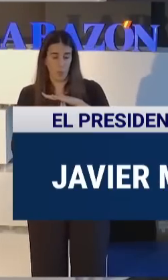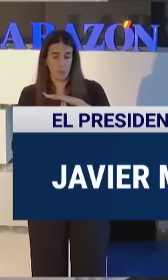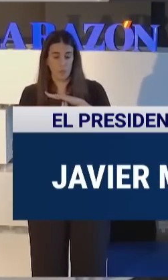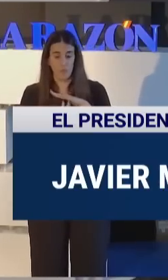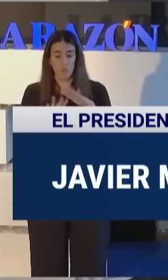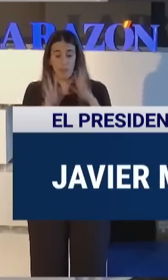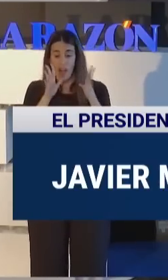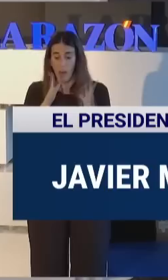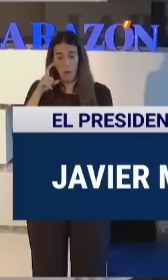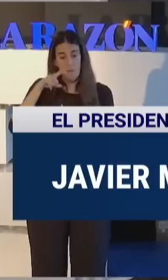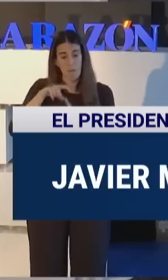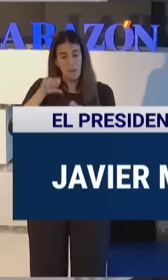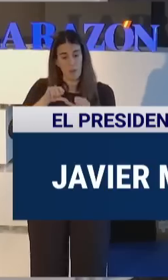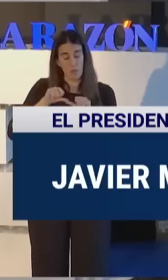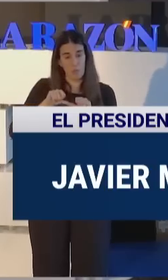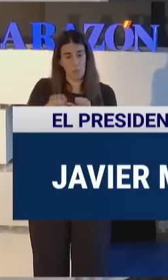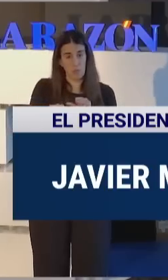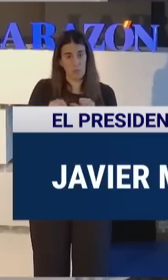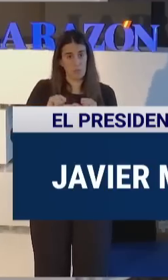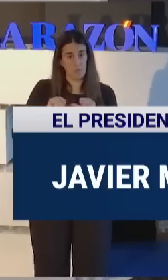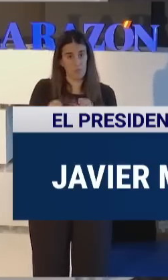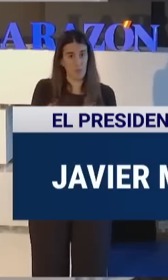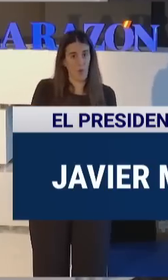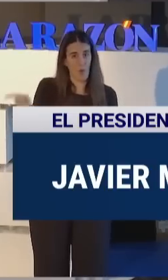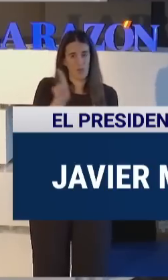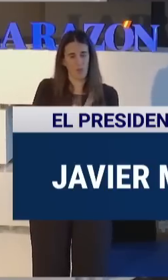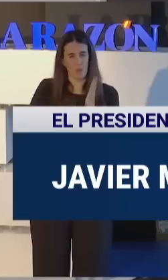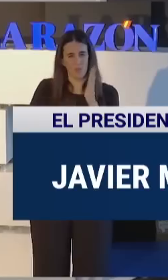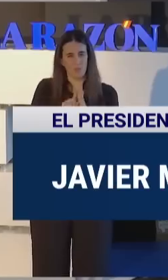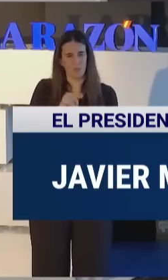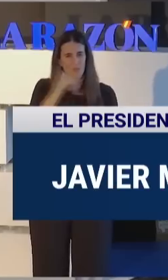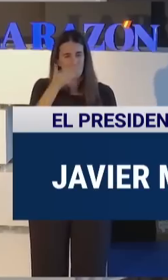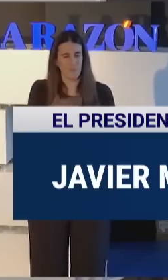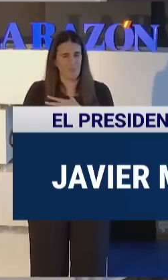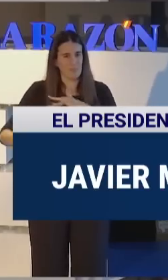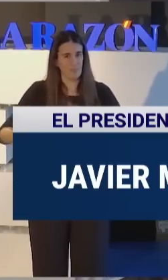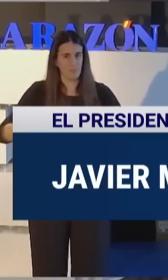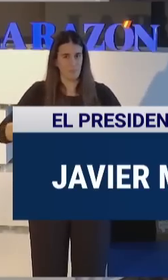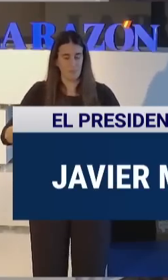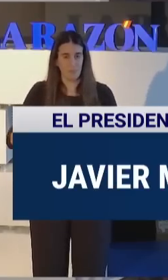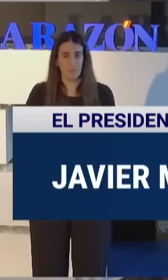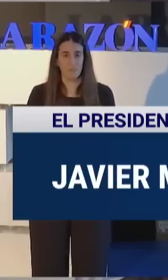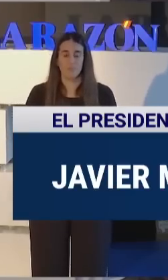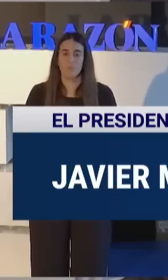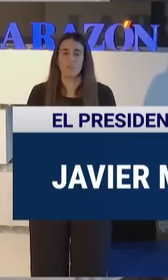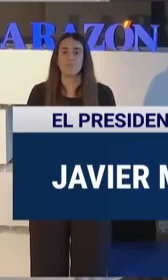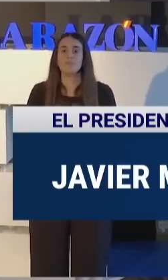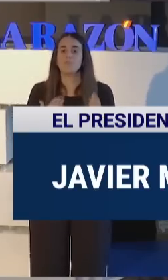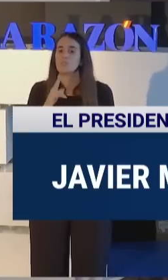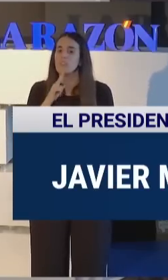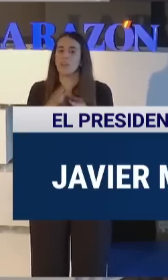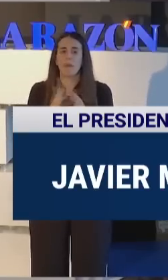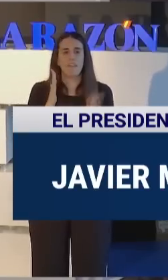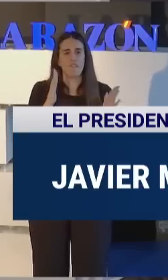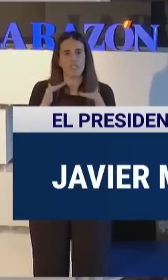digamos que empieza, según decías, a volver a reflotar la actividad. Pero claro, esto es la fase de